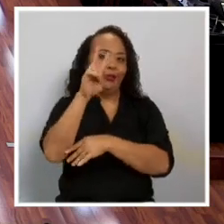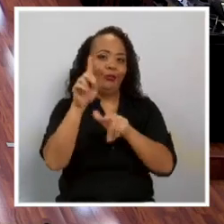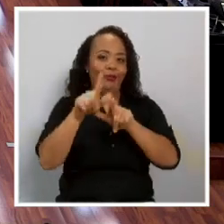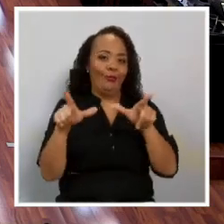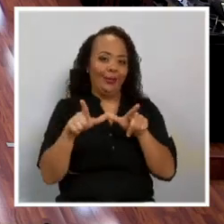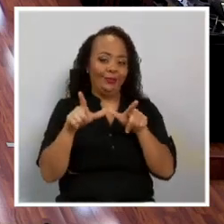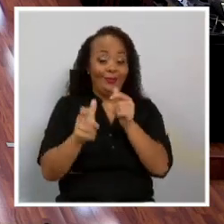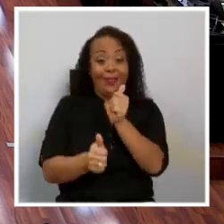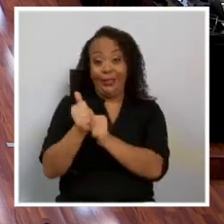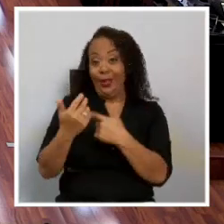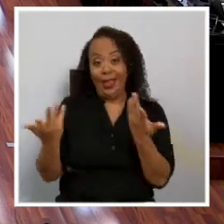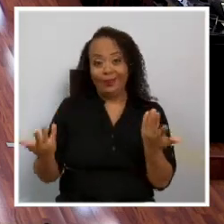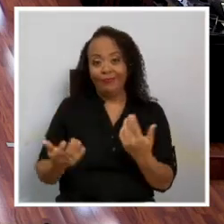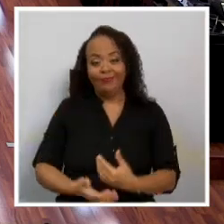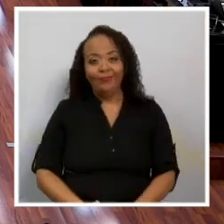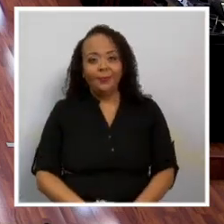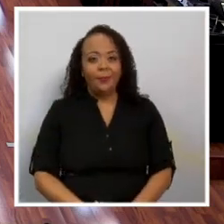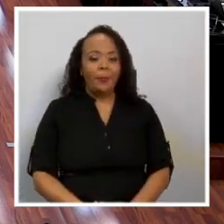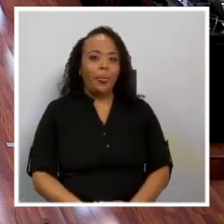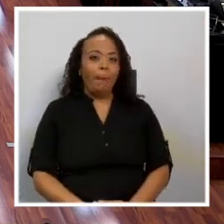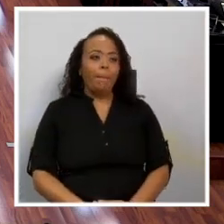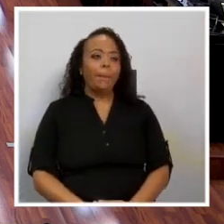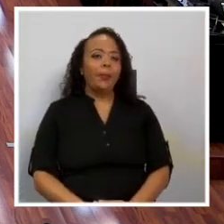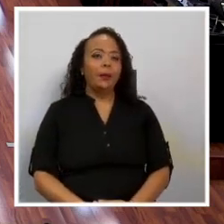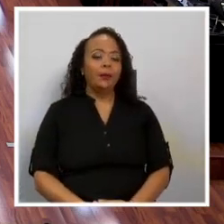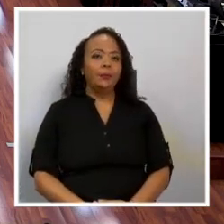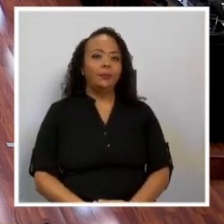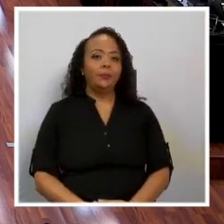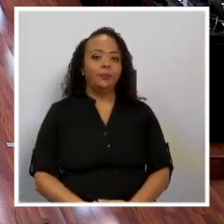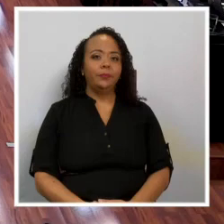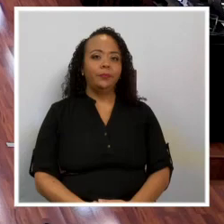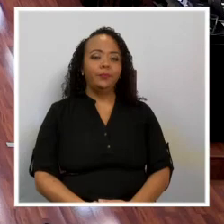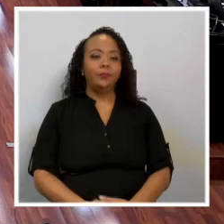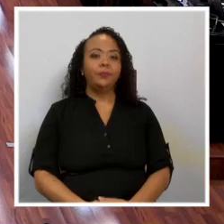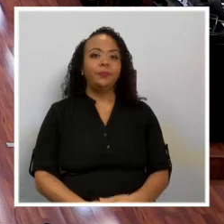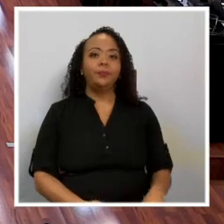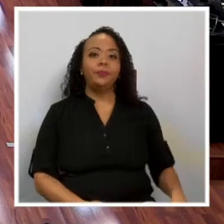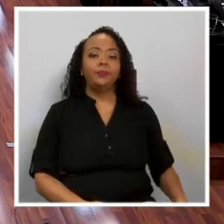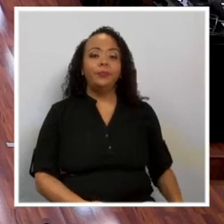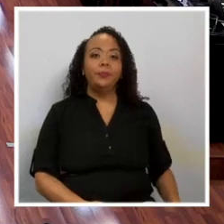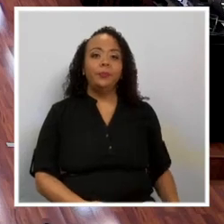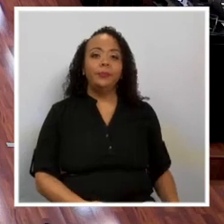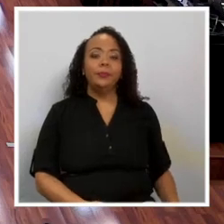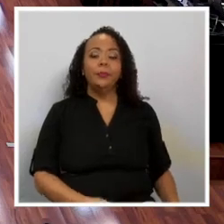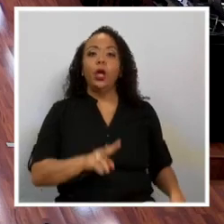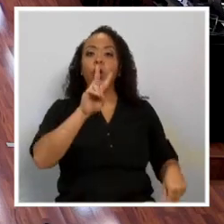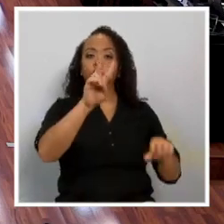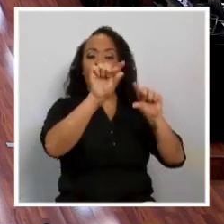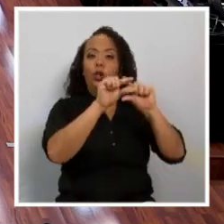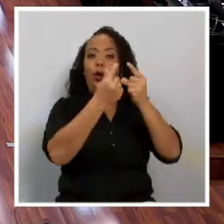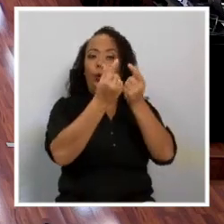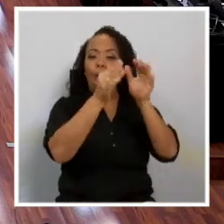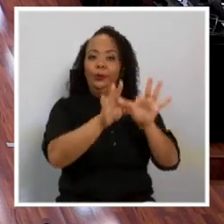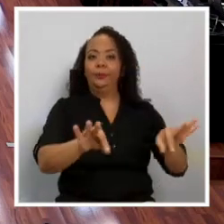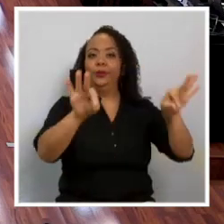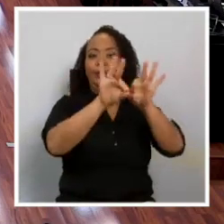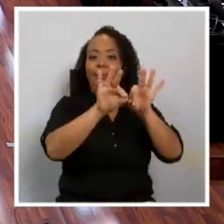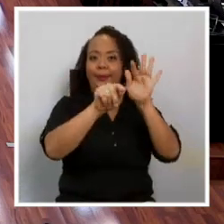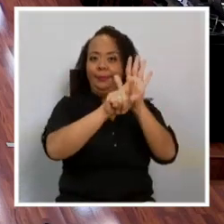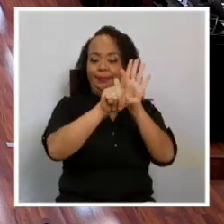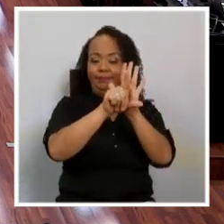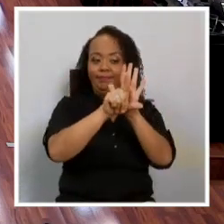sería mayoría. Es que el directorio se divide en términos de 2 grupos importantes,